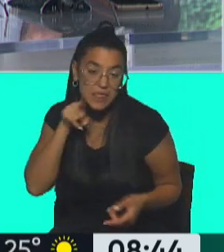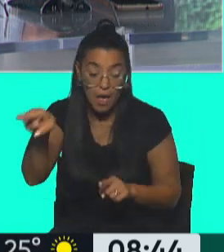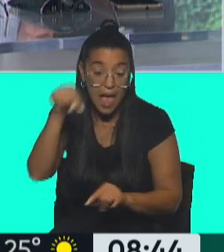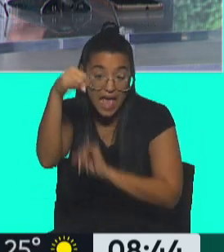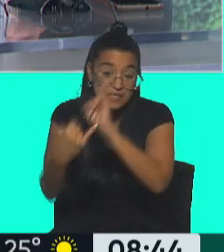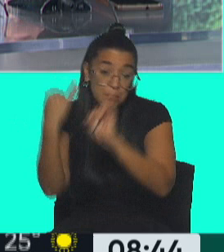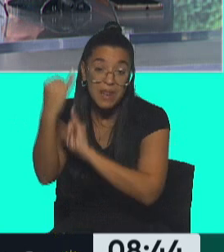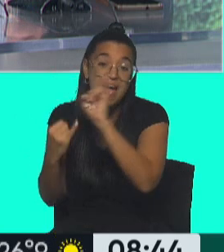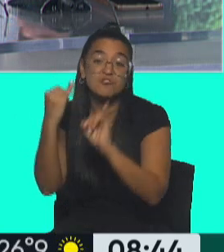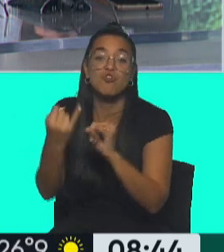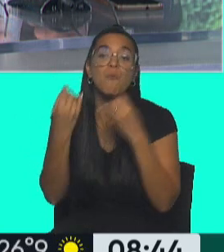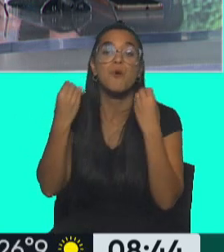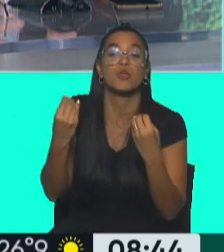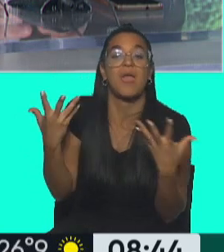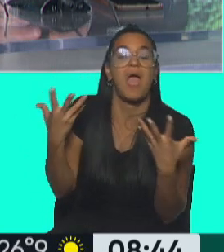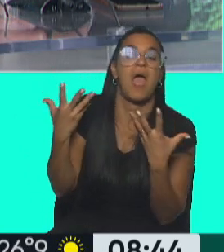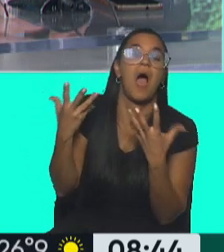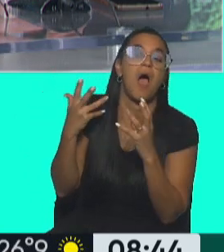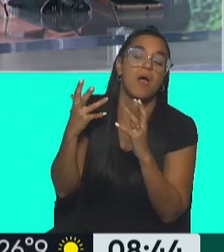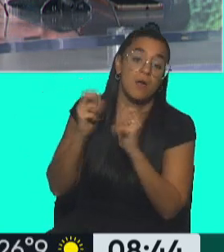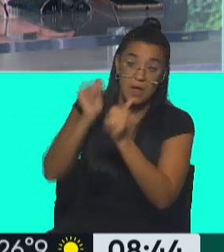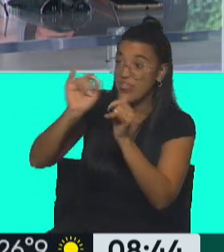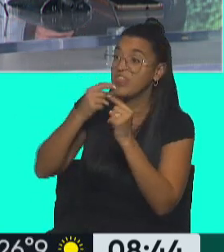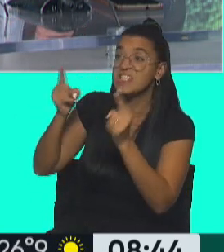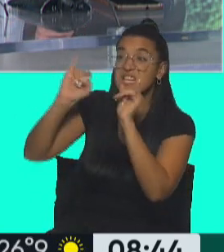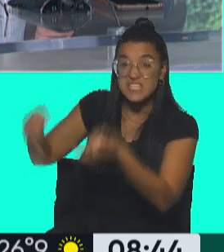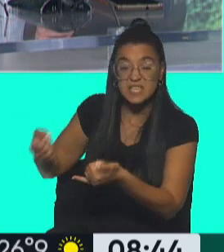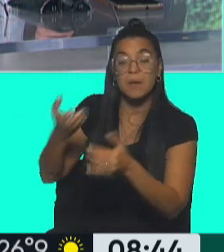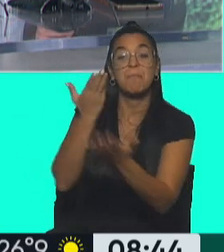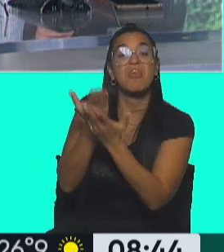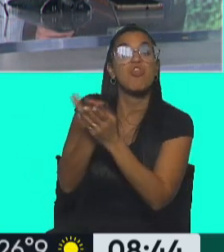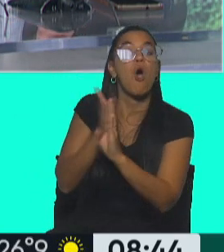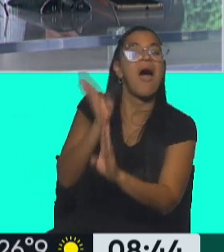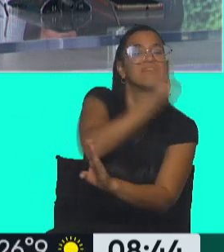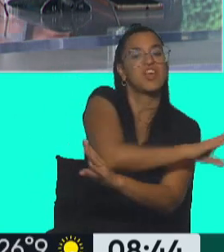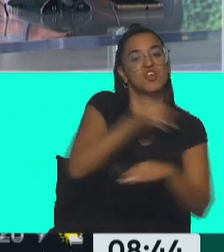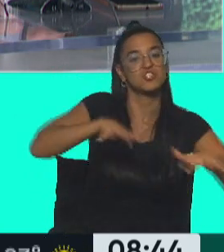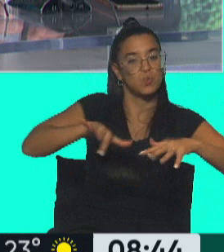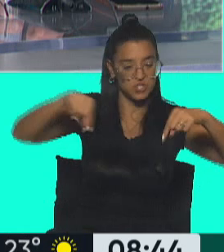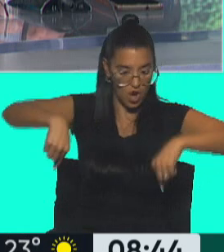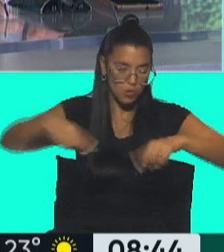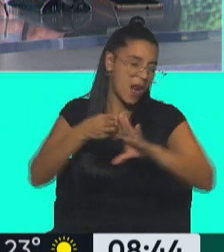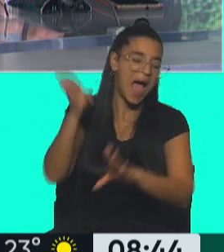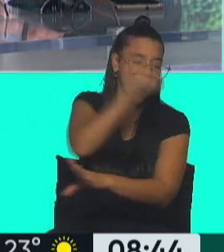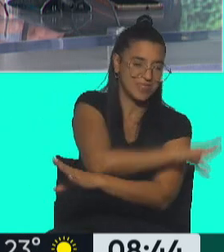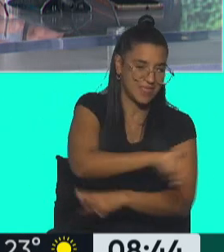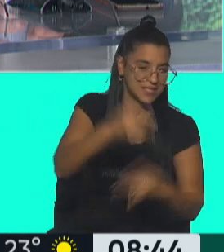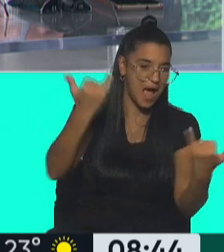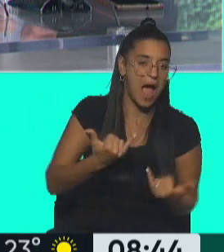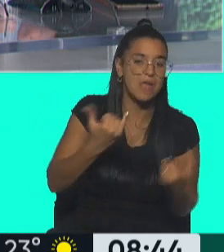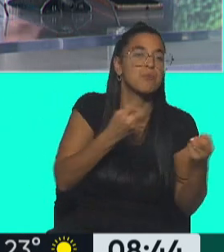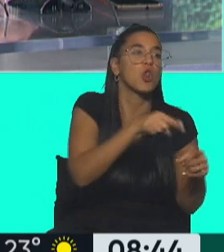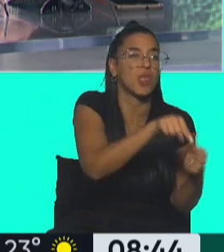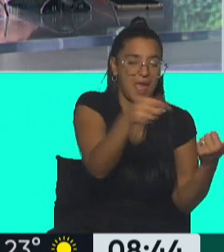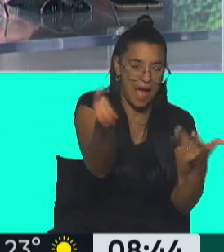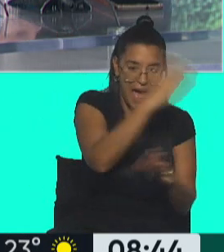explicación de por qué va a acompañarlo, dice que el pedido es anterior a toda la situación actual y que persisten esas razones, lo